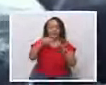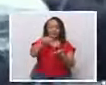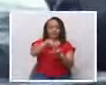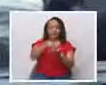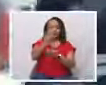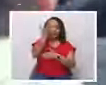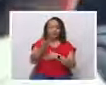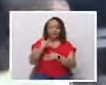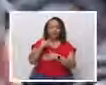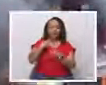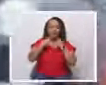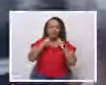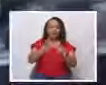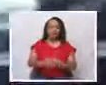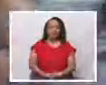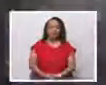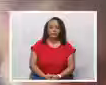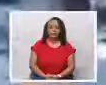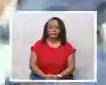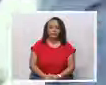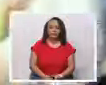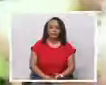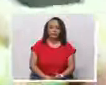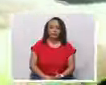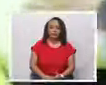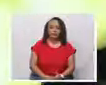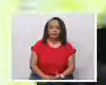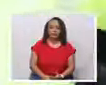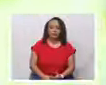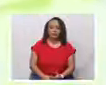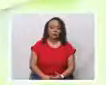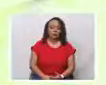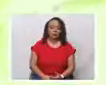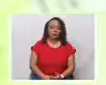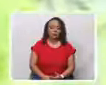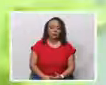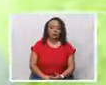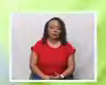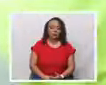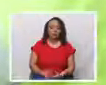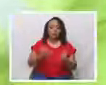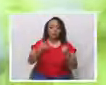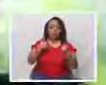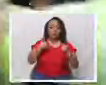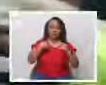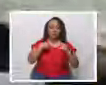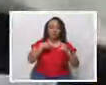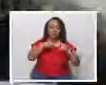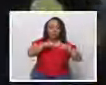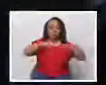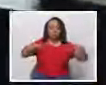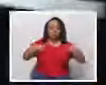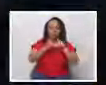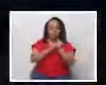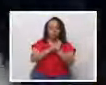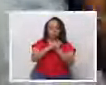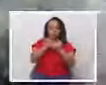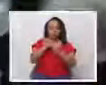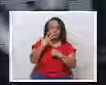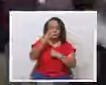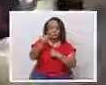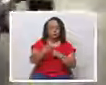lo teníamos, declaraciones, que continuamos siguiendo este vehículo que ya lleva un cordón de seguridad. Y ahora sí sale la